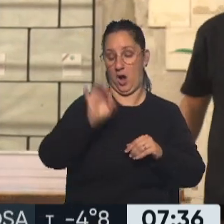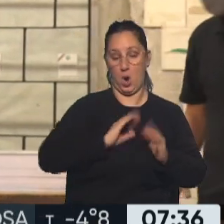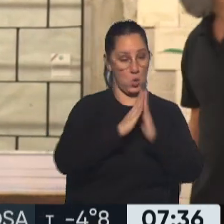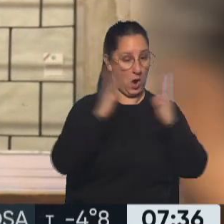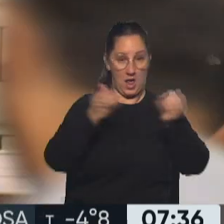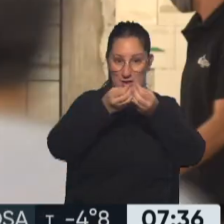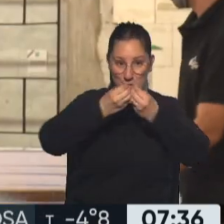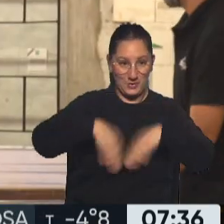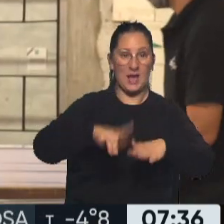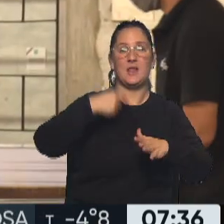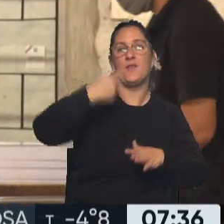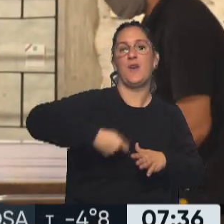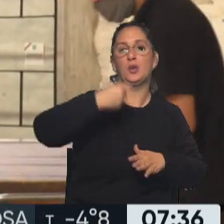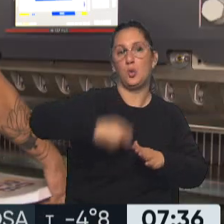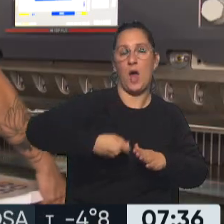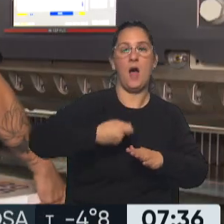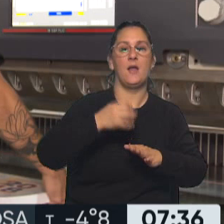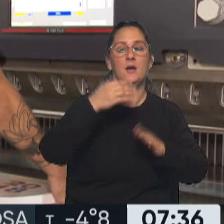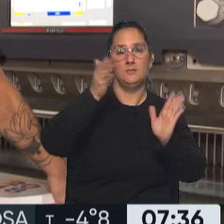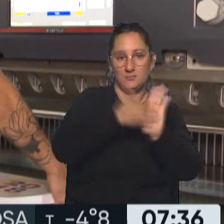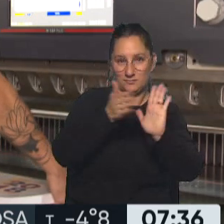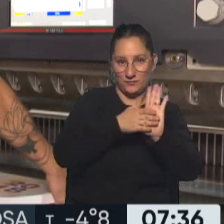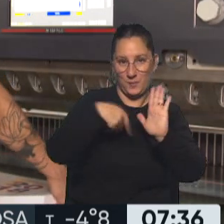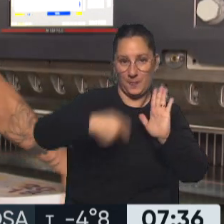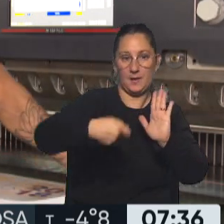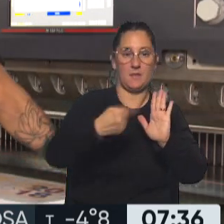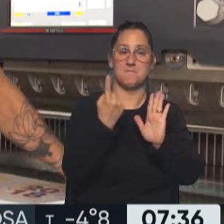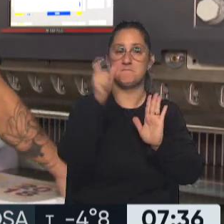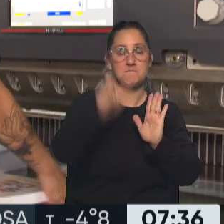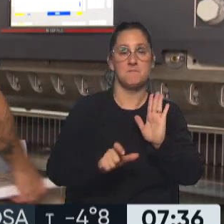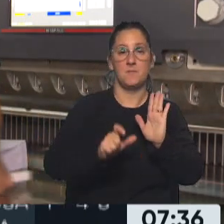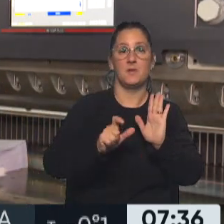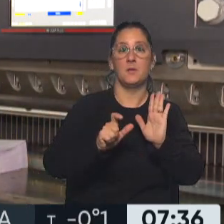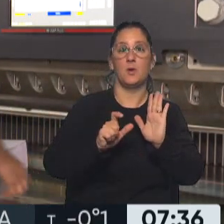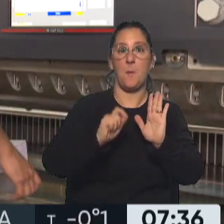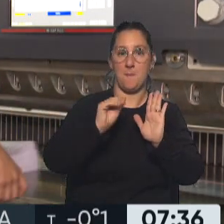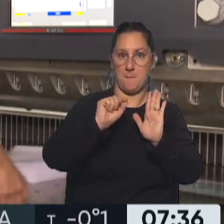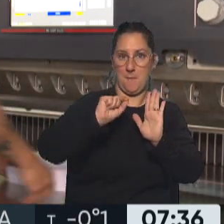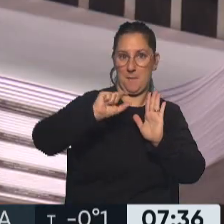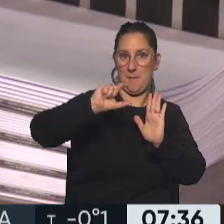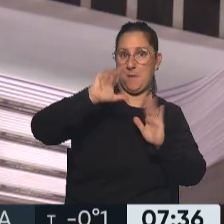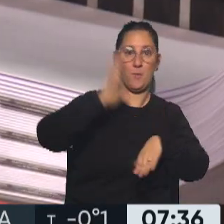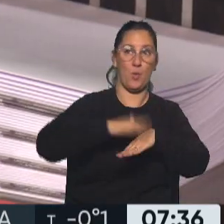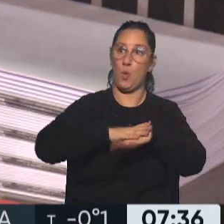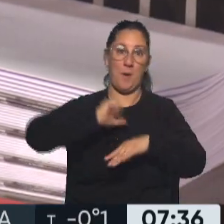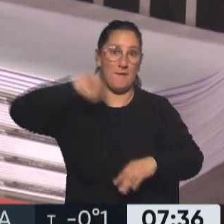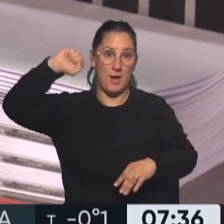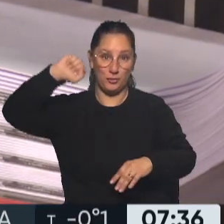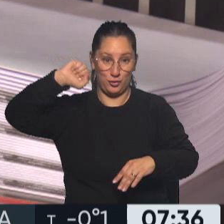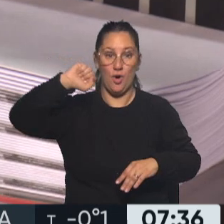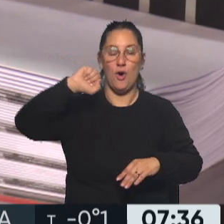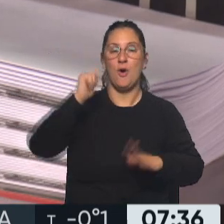año, empezaste a facturar más o le facturabas a alguien y aumentaste ese monto por la inflación, ¿no?